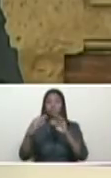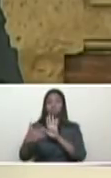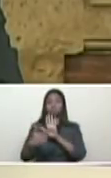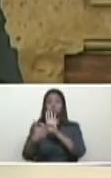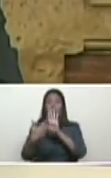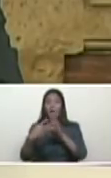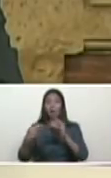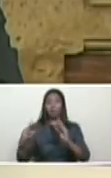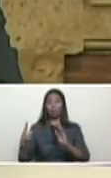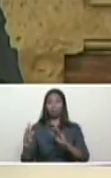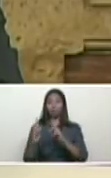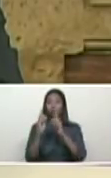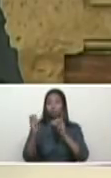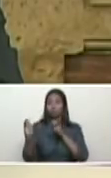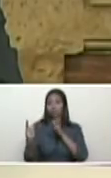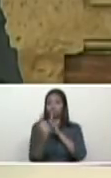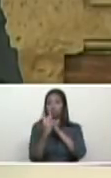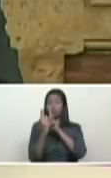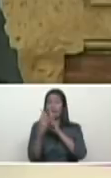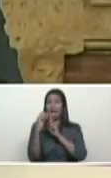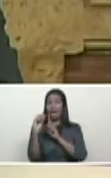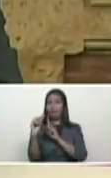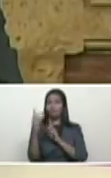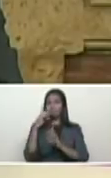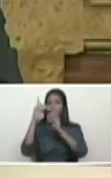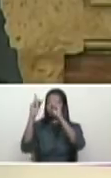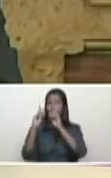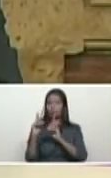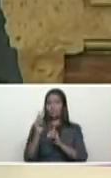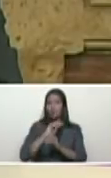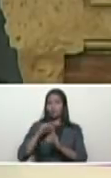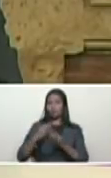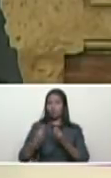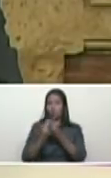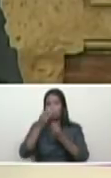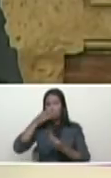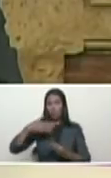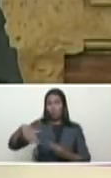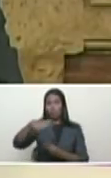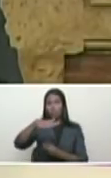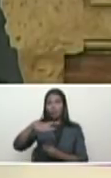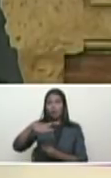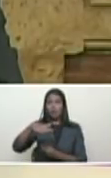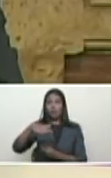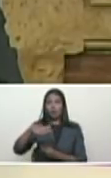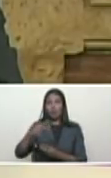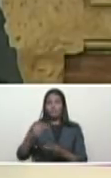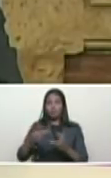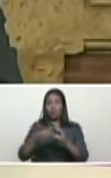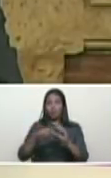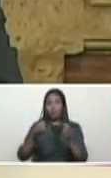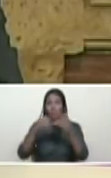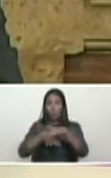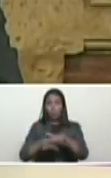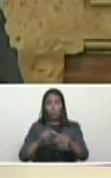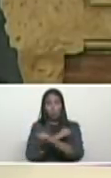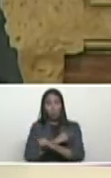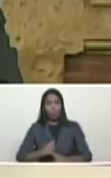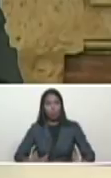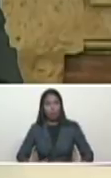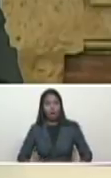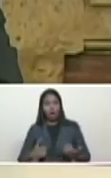de manera absolutamente decidida junto al pueblo en unión cívico-militar total